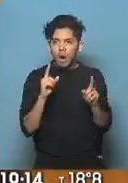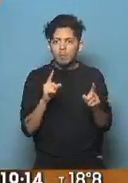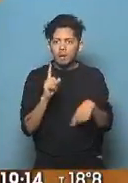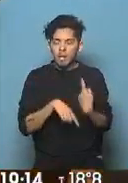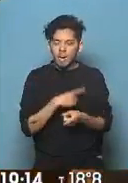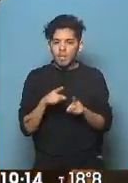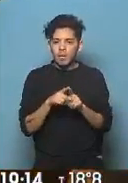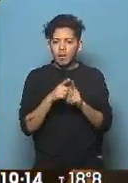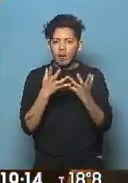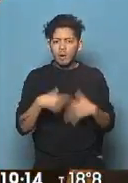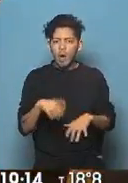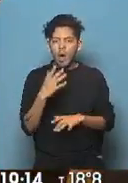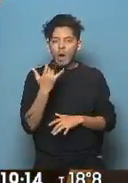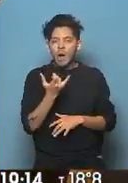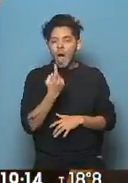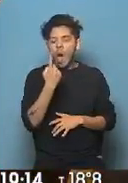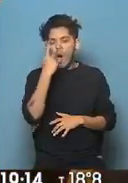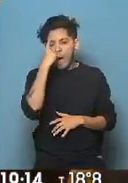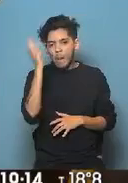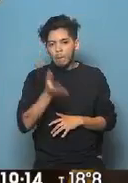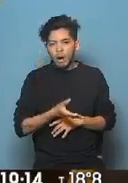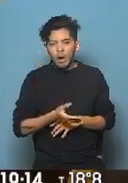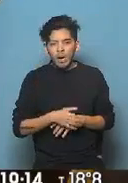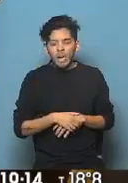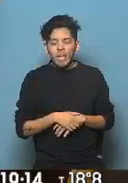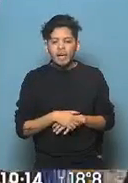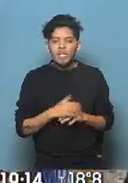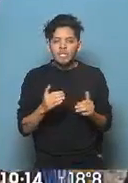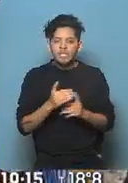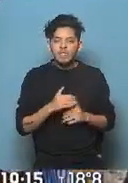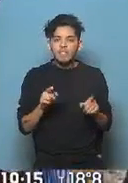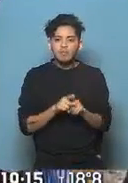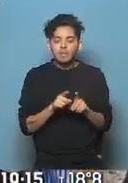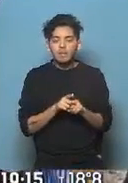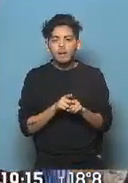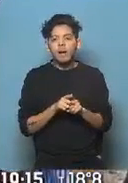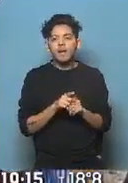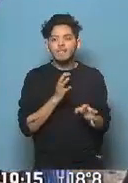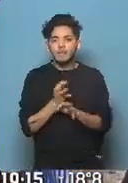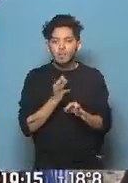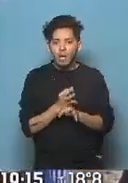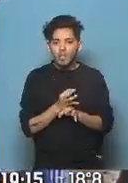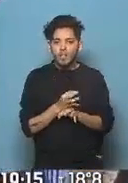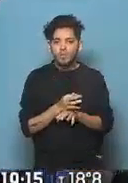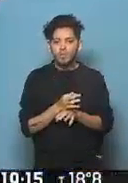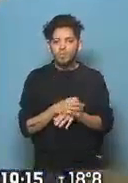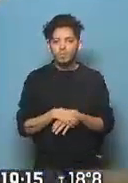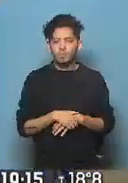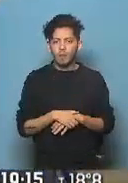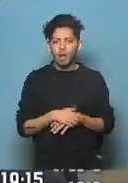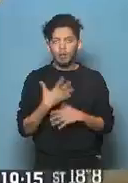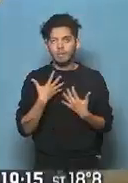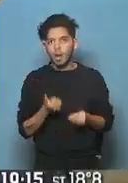un presupuesto que va a tener un 10% de reducción en educación o en